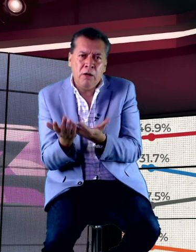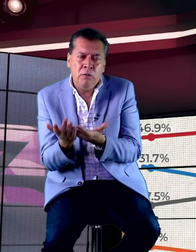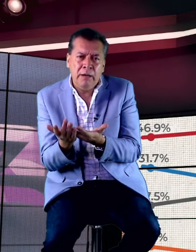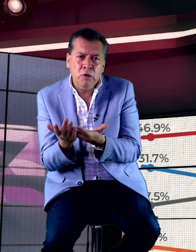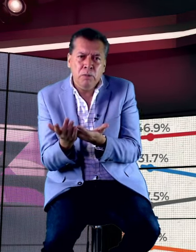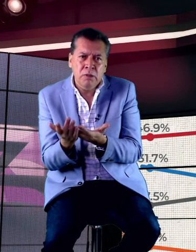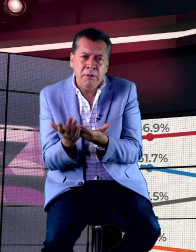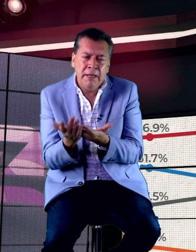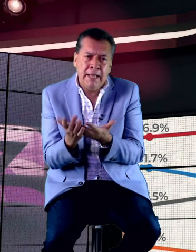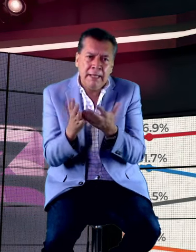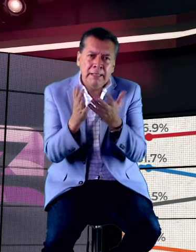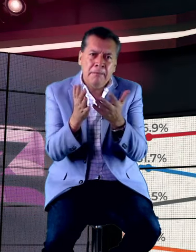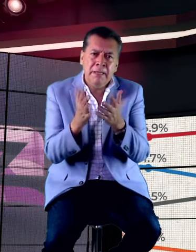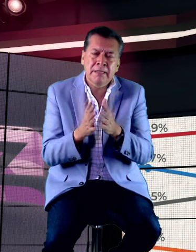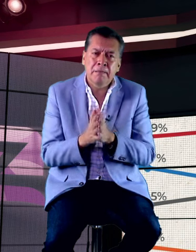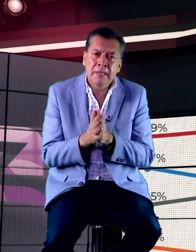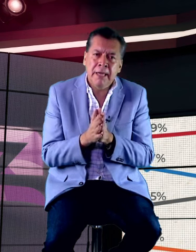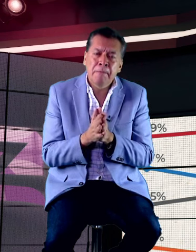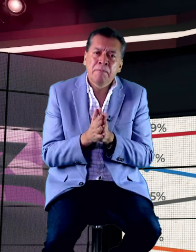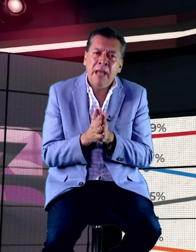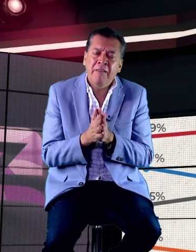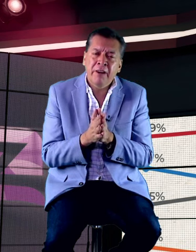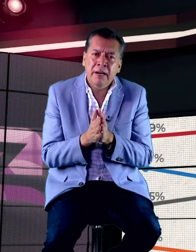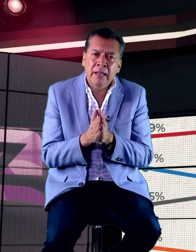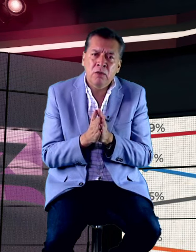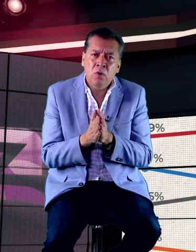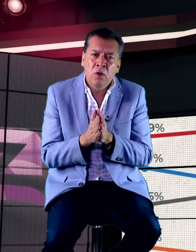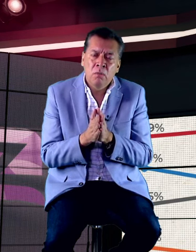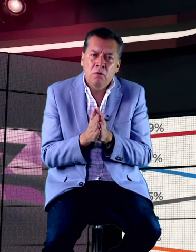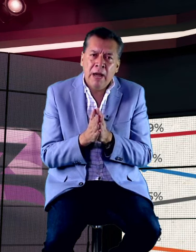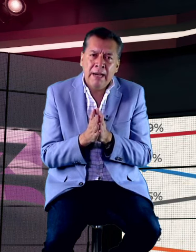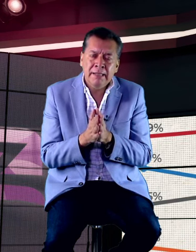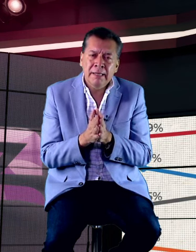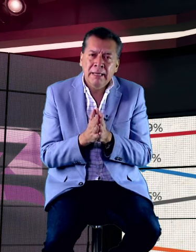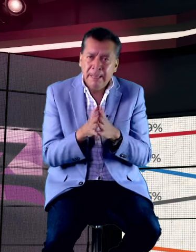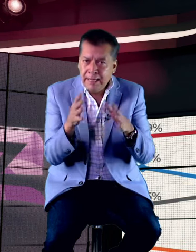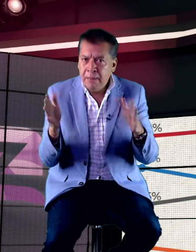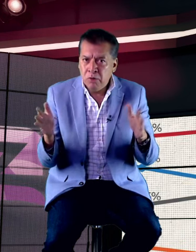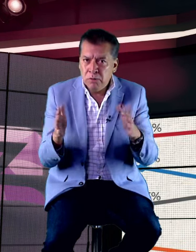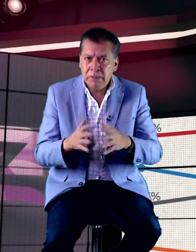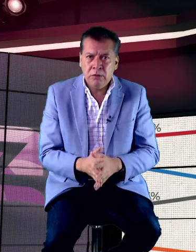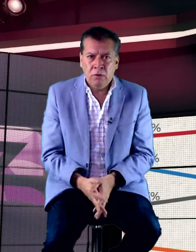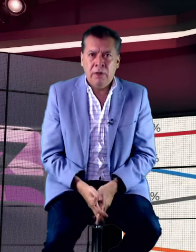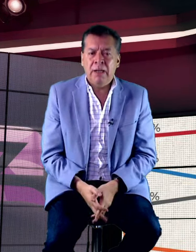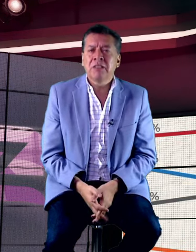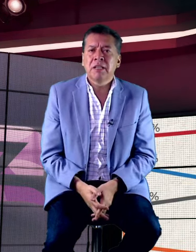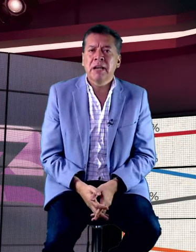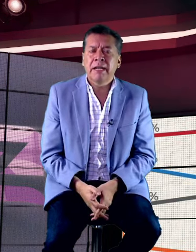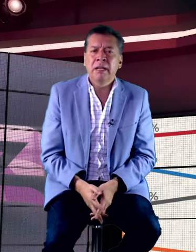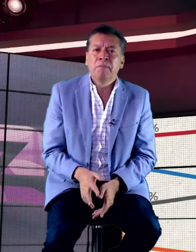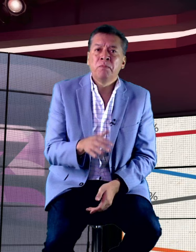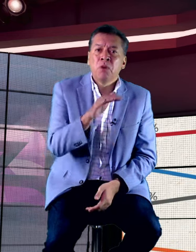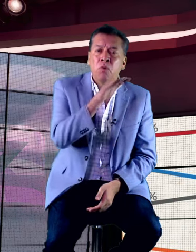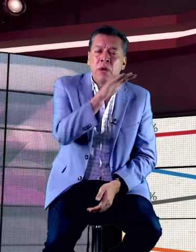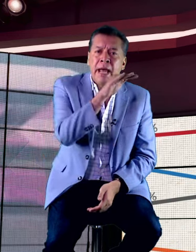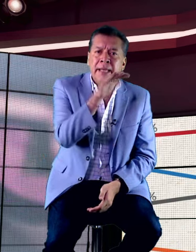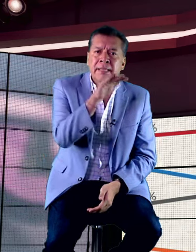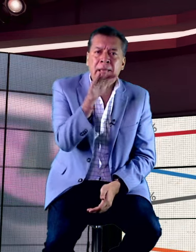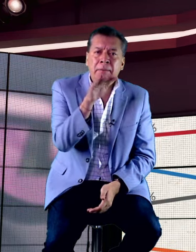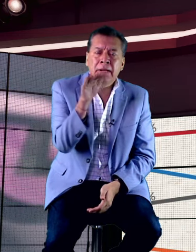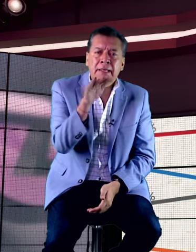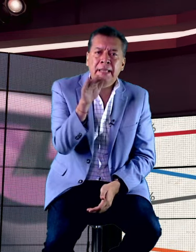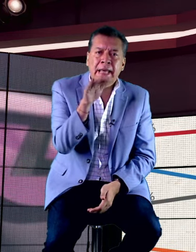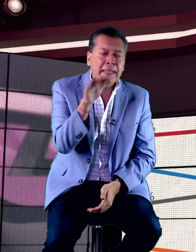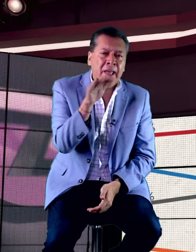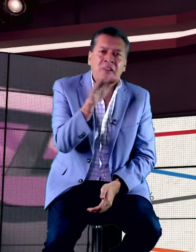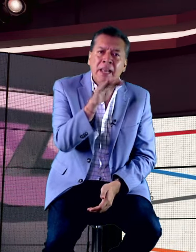que aunque con menos posibilidades también se mide a Fernando Morales Y qué hemos visto en este tracking una